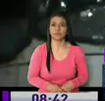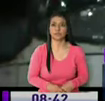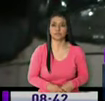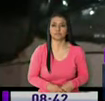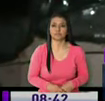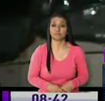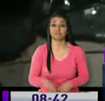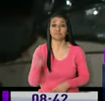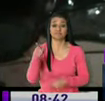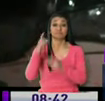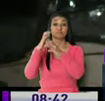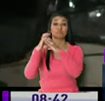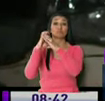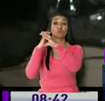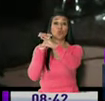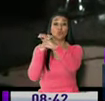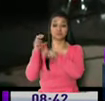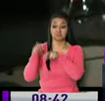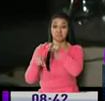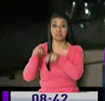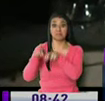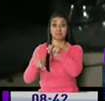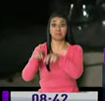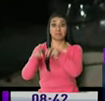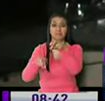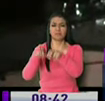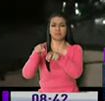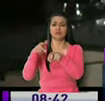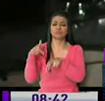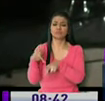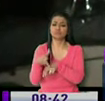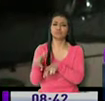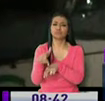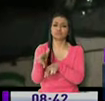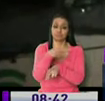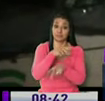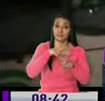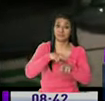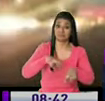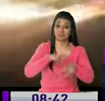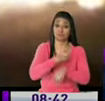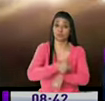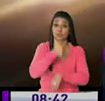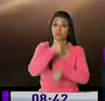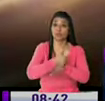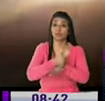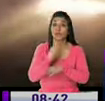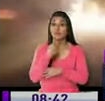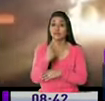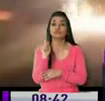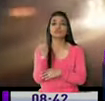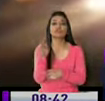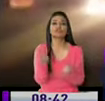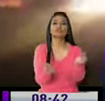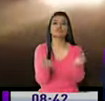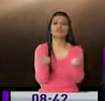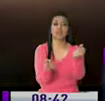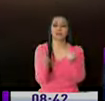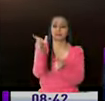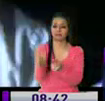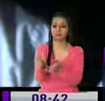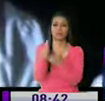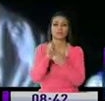El vehículo de transporte de pasajeros interprovincial, según investigaciones de las autoridades, solo viajaba con el chofer y el